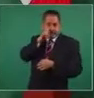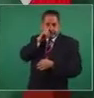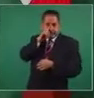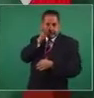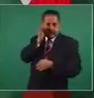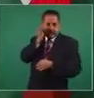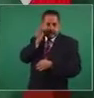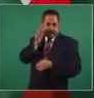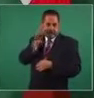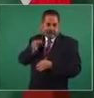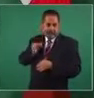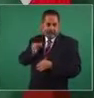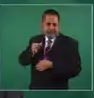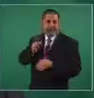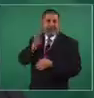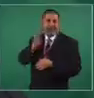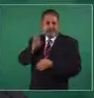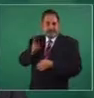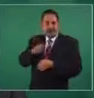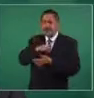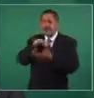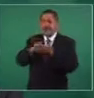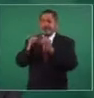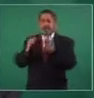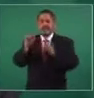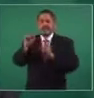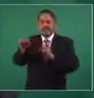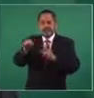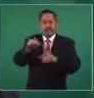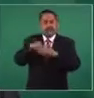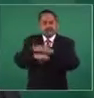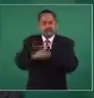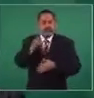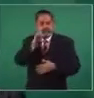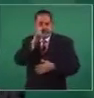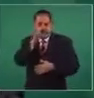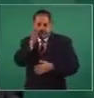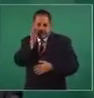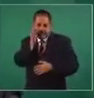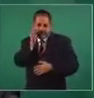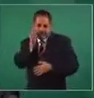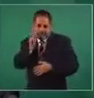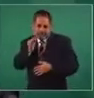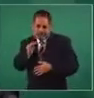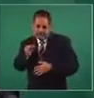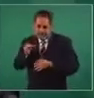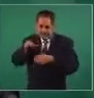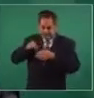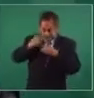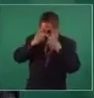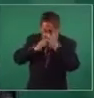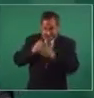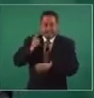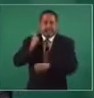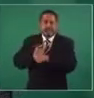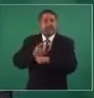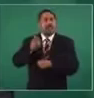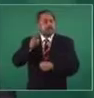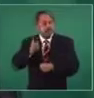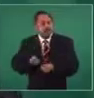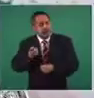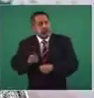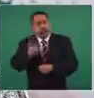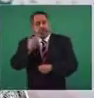personal especializado en los kioscos de pruebas o en las unidades hospitalarias o las unidades de